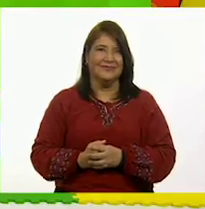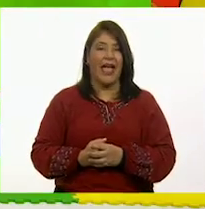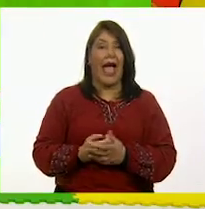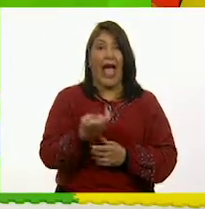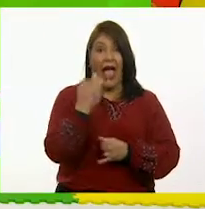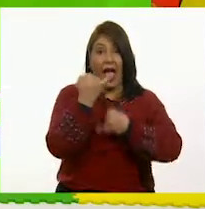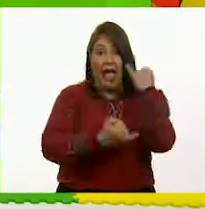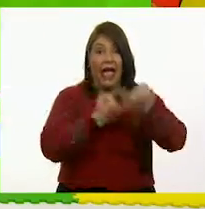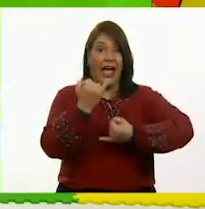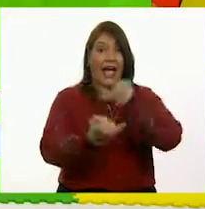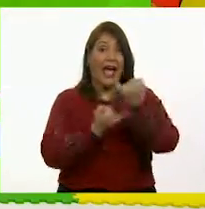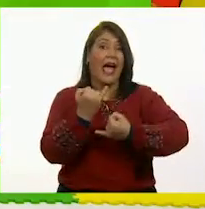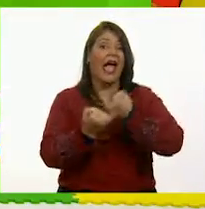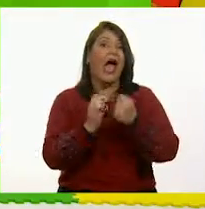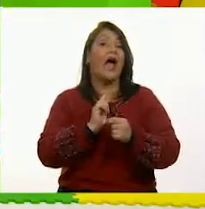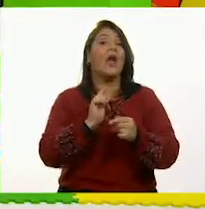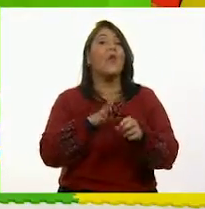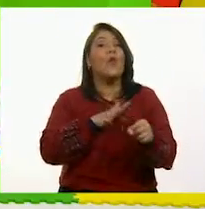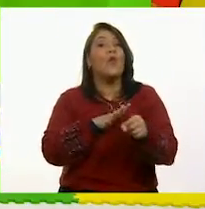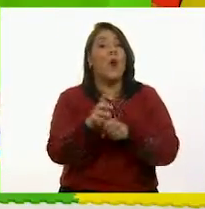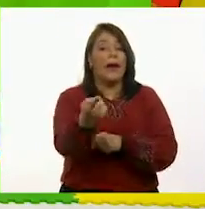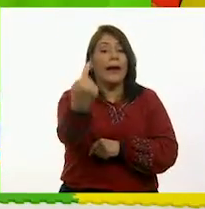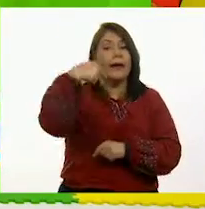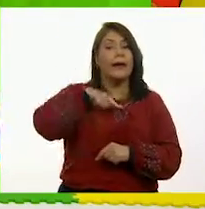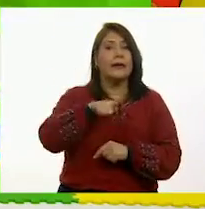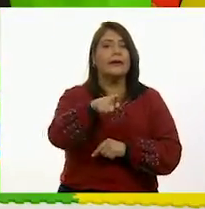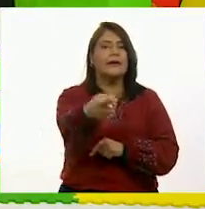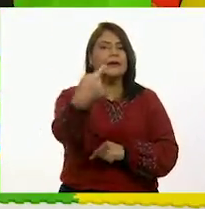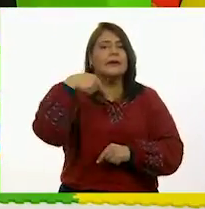Este es el juego de Don Pingüé.